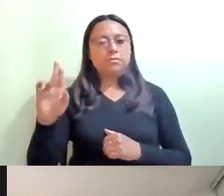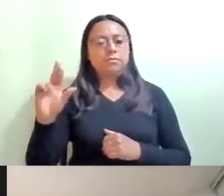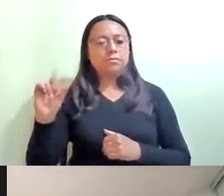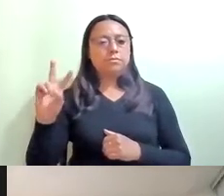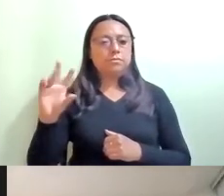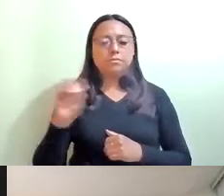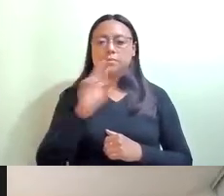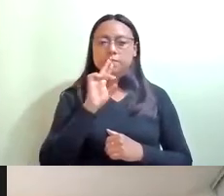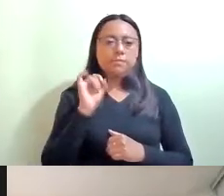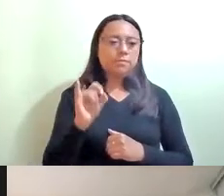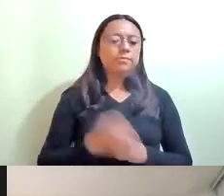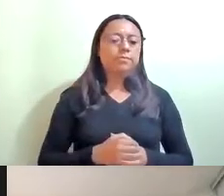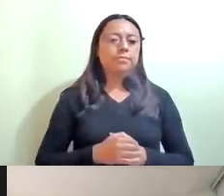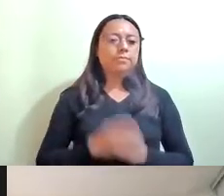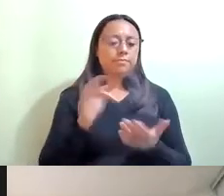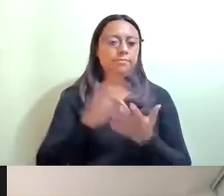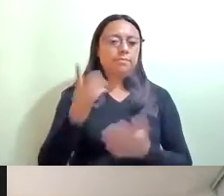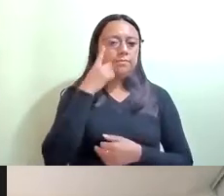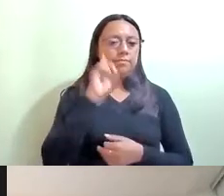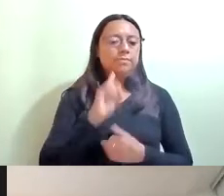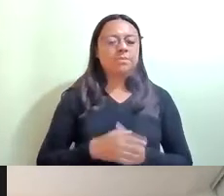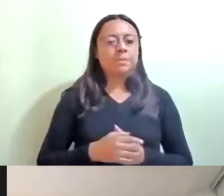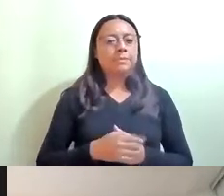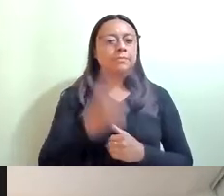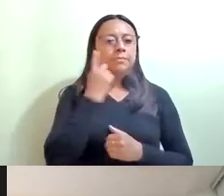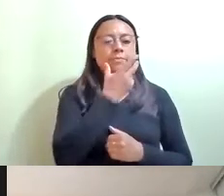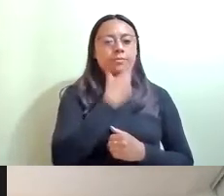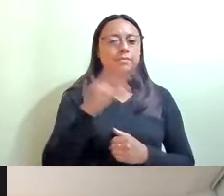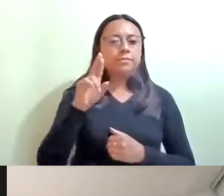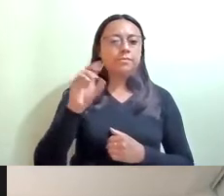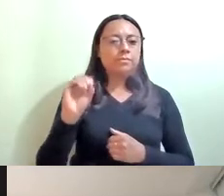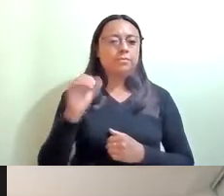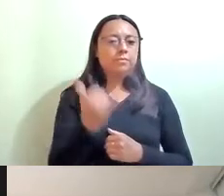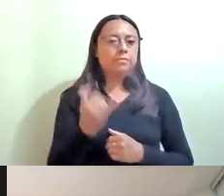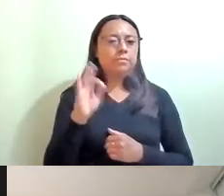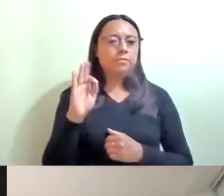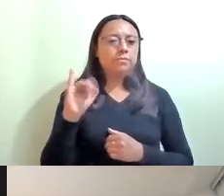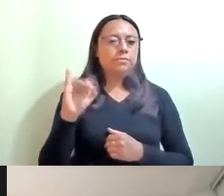Xóchitl Bravo, a favor. Gracias, diputada. Diputado Royfit Torres González.